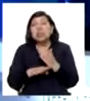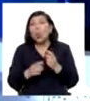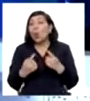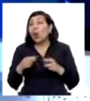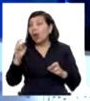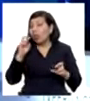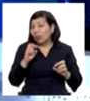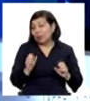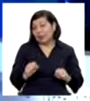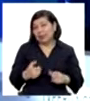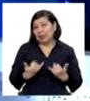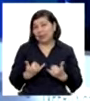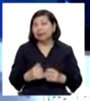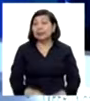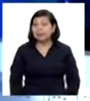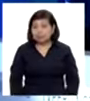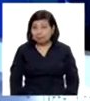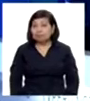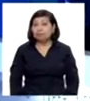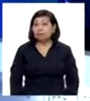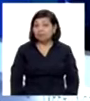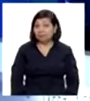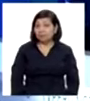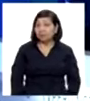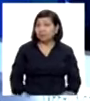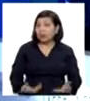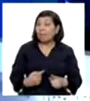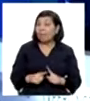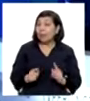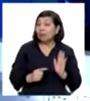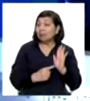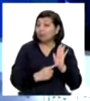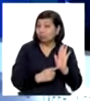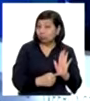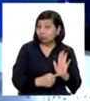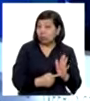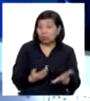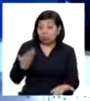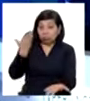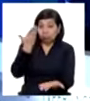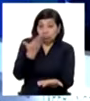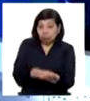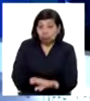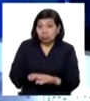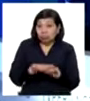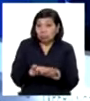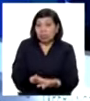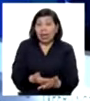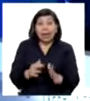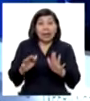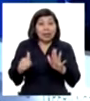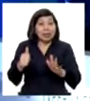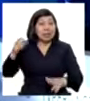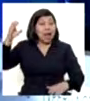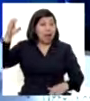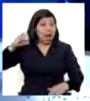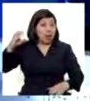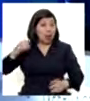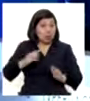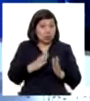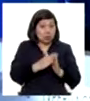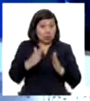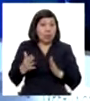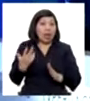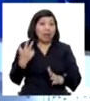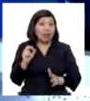cualquier duda que tengan con relación al concurso. Uh-huh. Para la presentación de las propuestas estamos desde el 16 de agosto y vamos